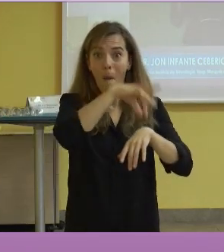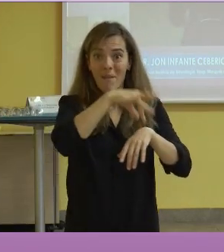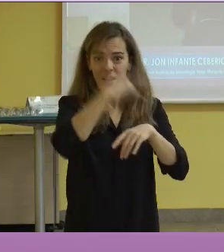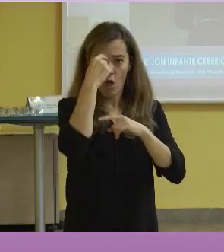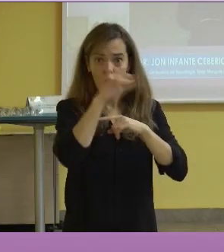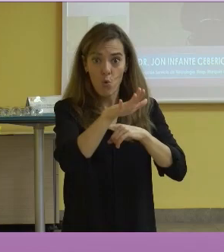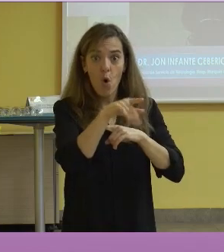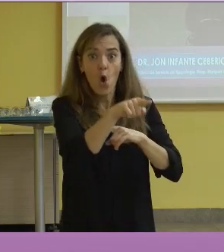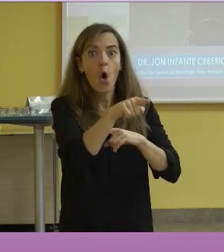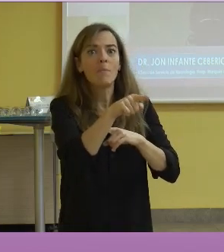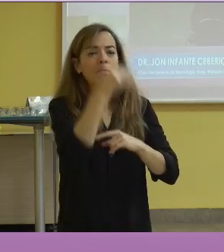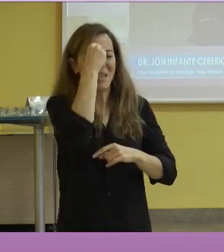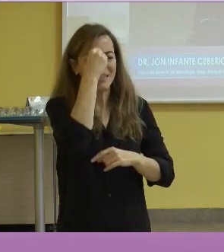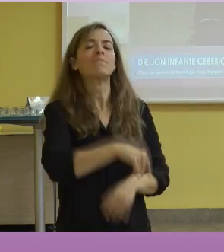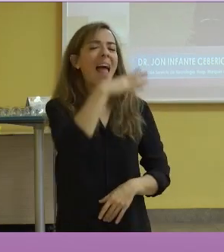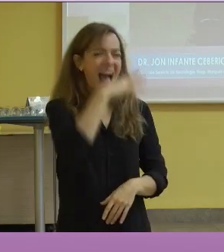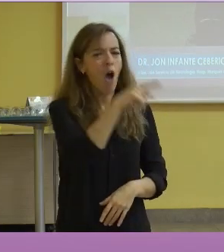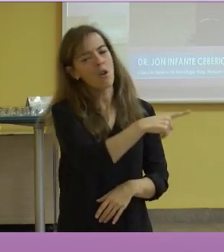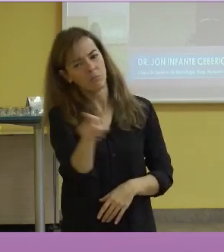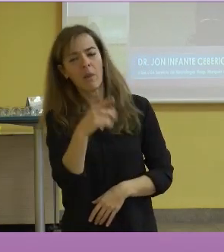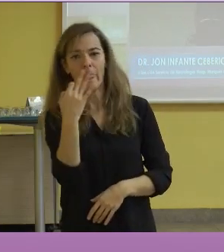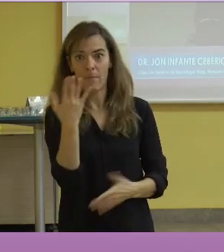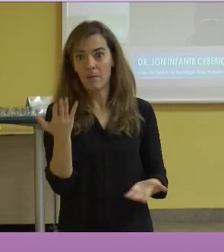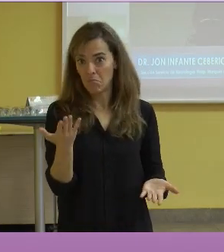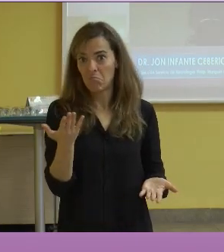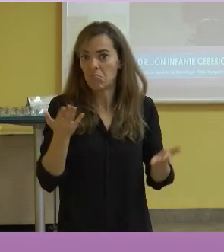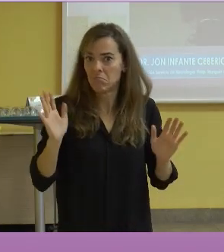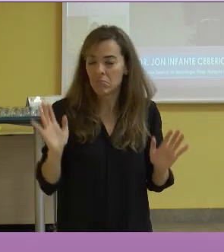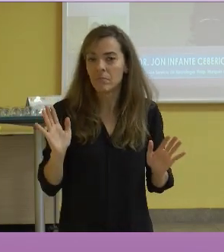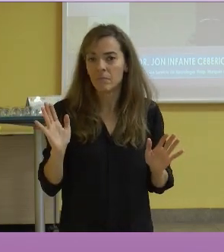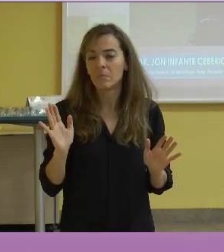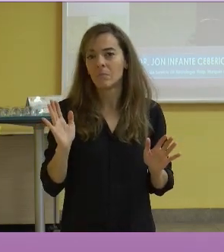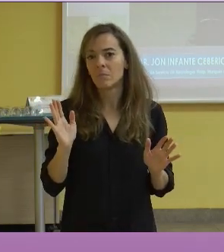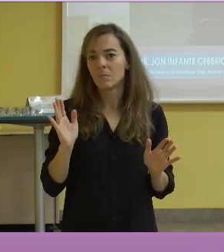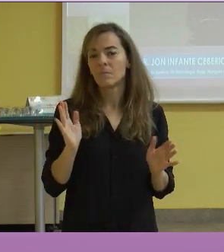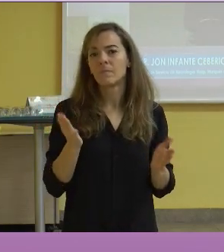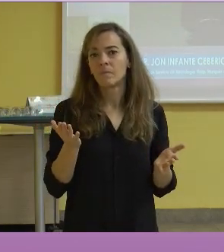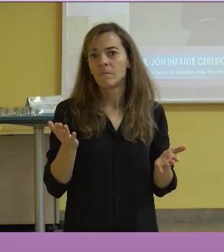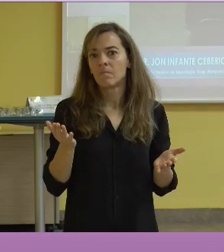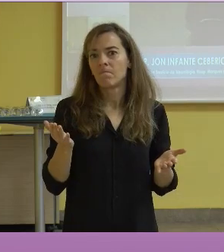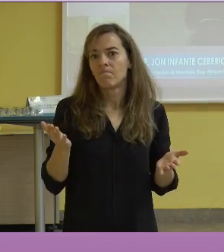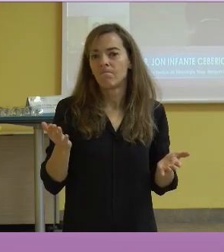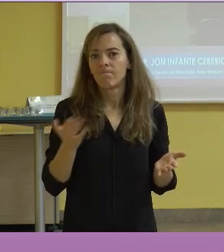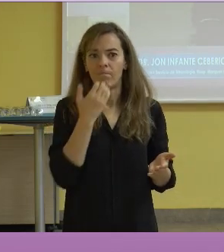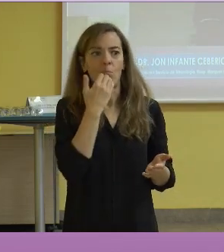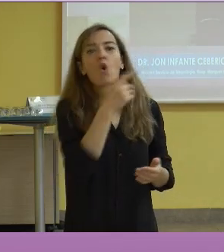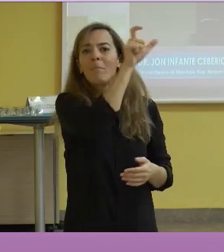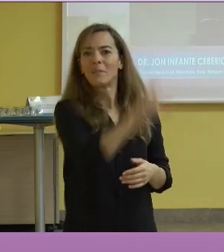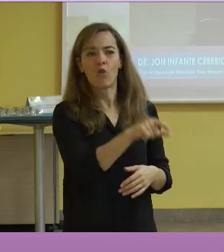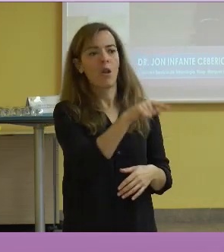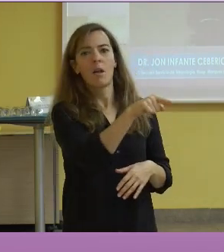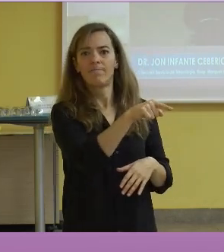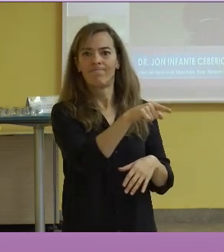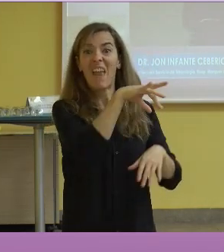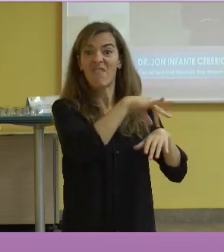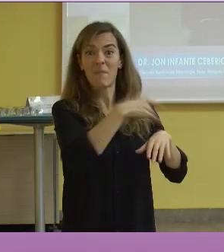decir, muchas veces llegan pues para cuando el paciente igual lleva con la enfermedad 10